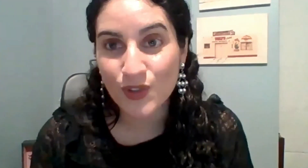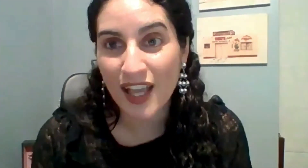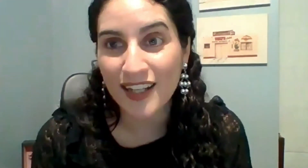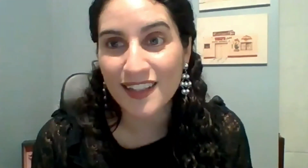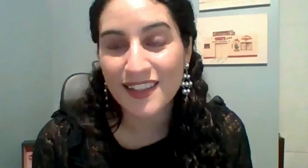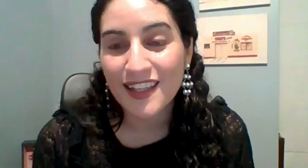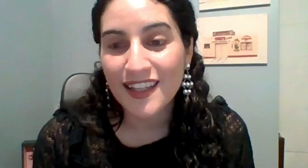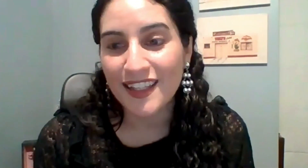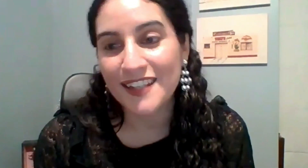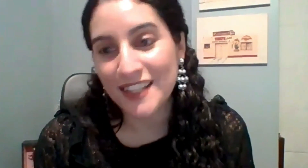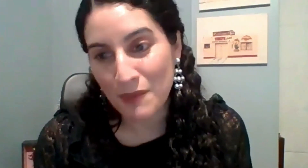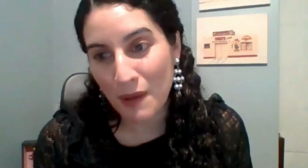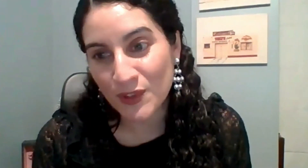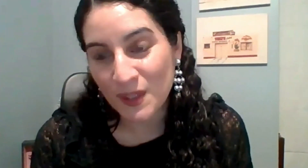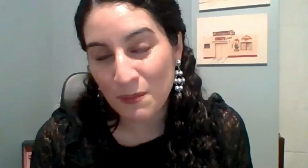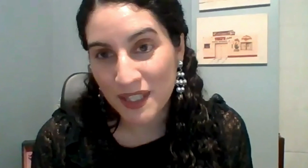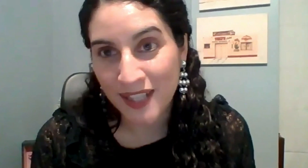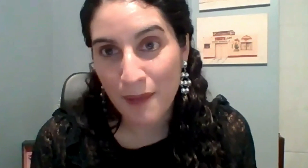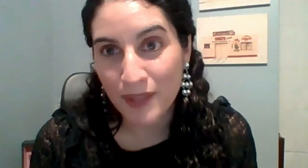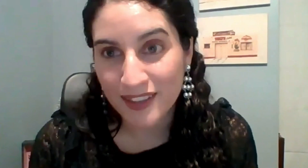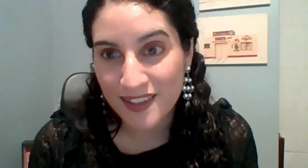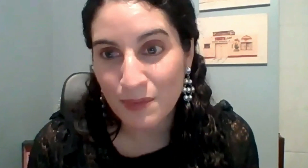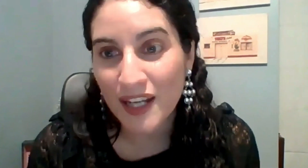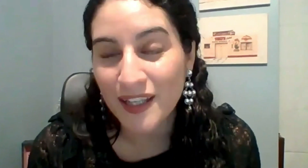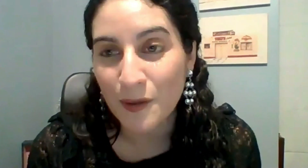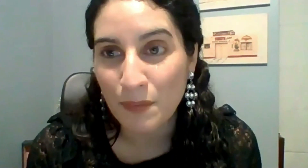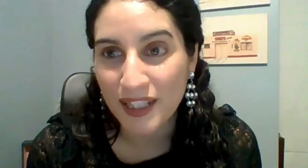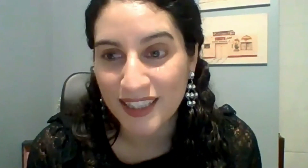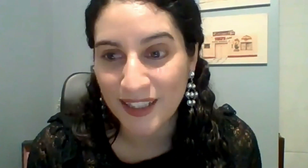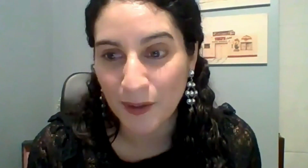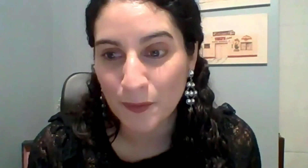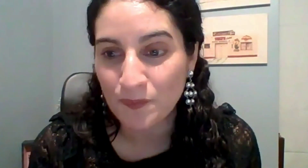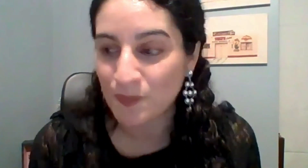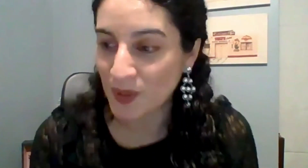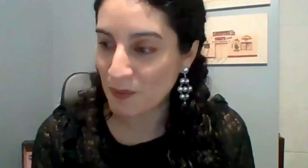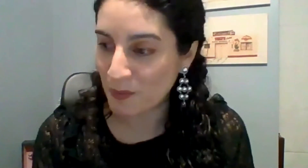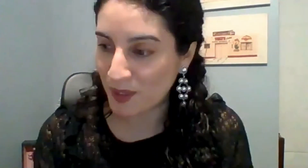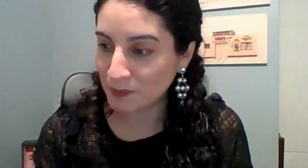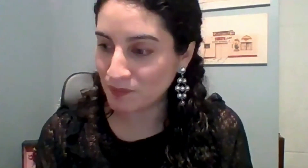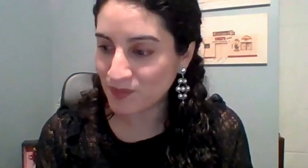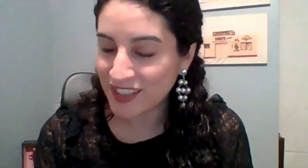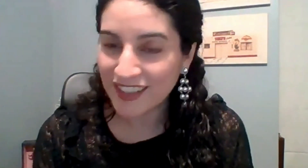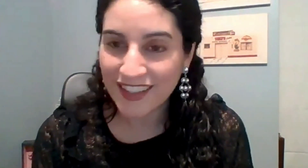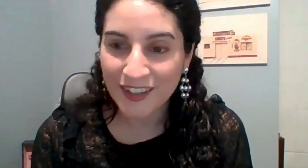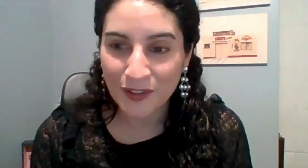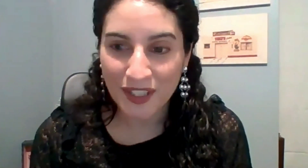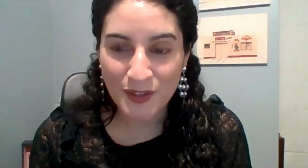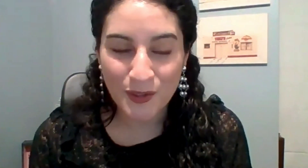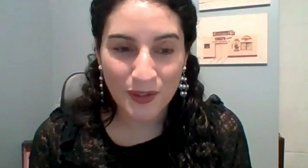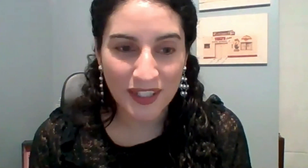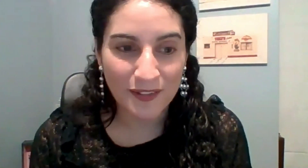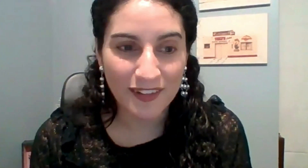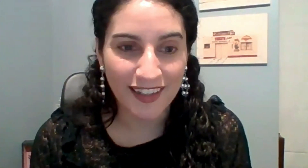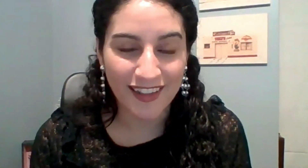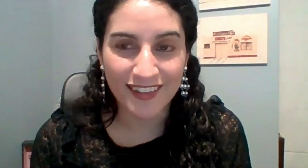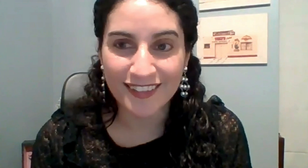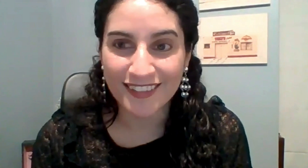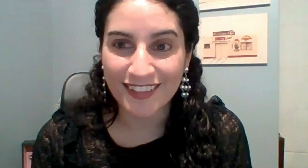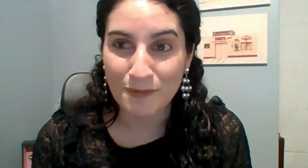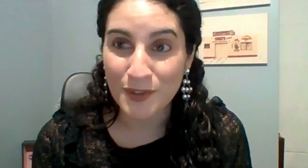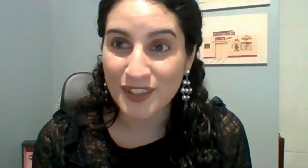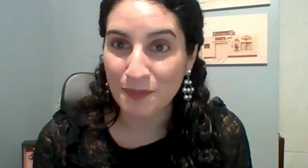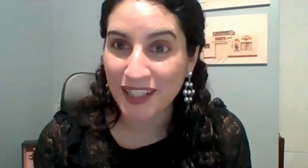redes sociales y les animamos también a participar y a compartir. Bueno, con eso creo